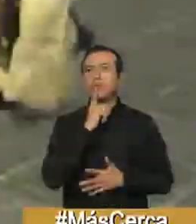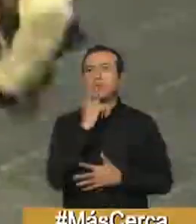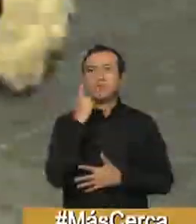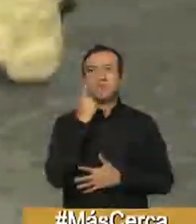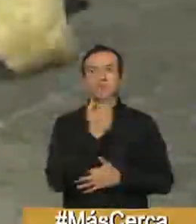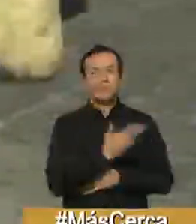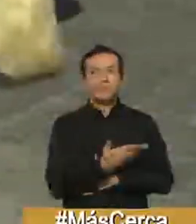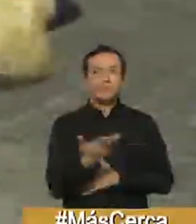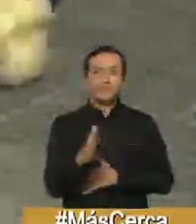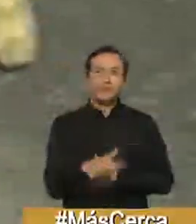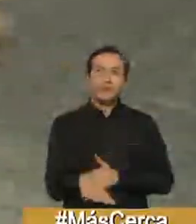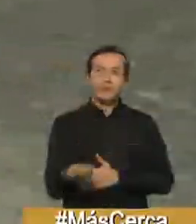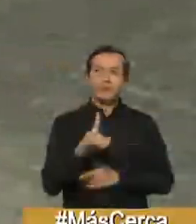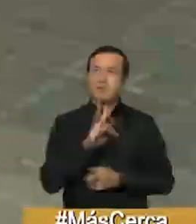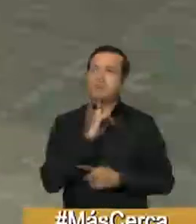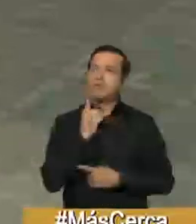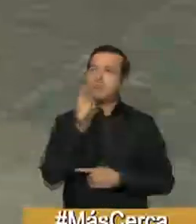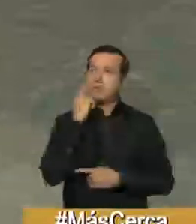acá